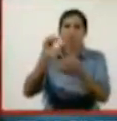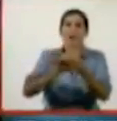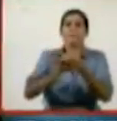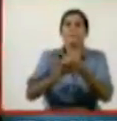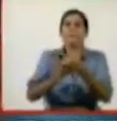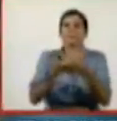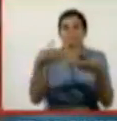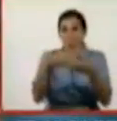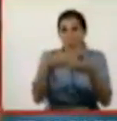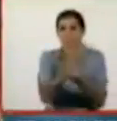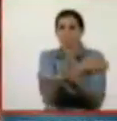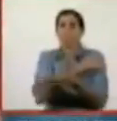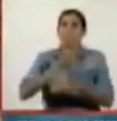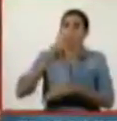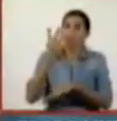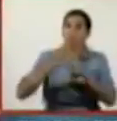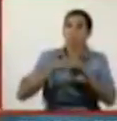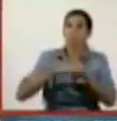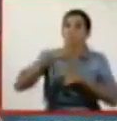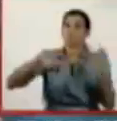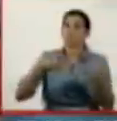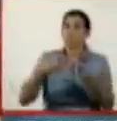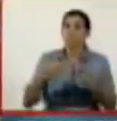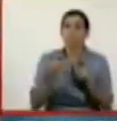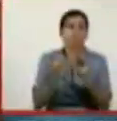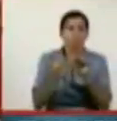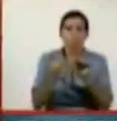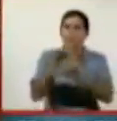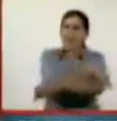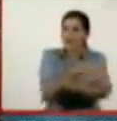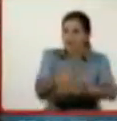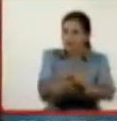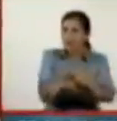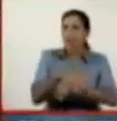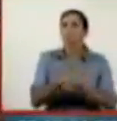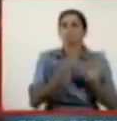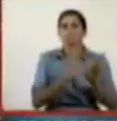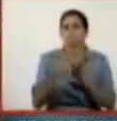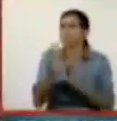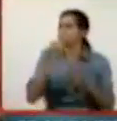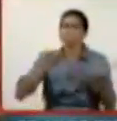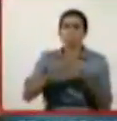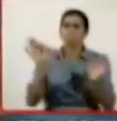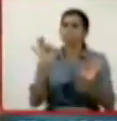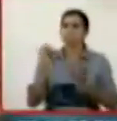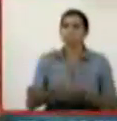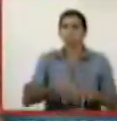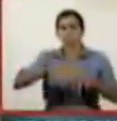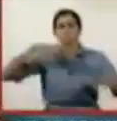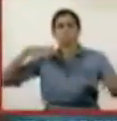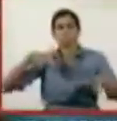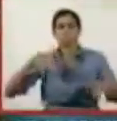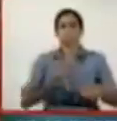políticos y cuarto porque la revolución se ha mantenido en la calle organizando sin muchos problemas grandes concentraciones que